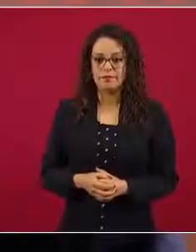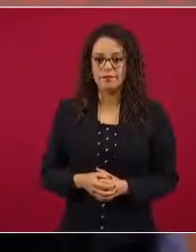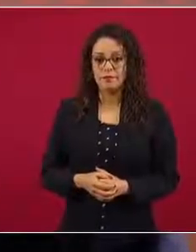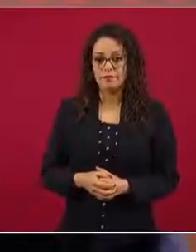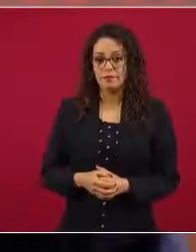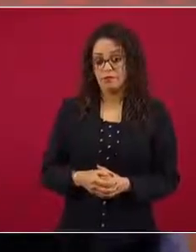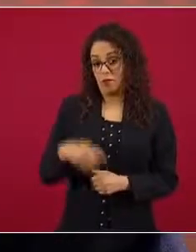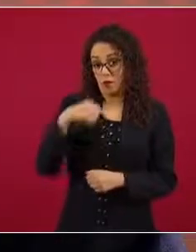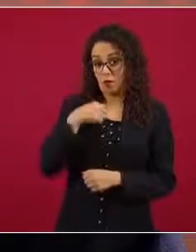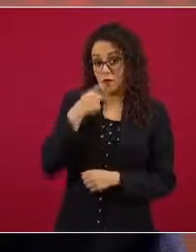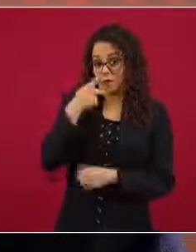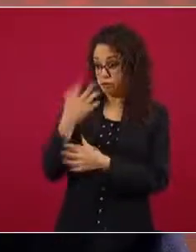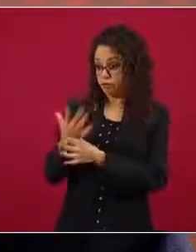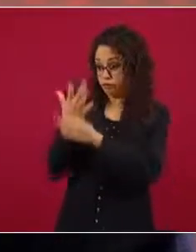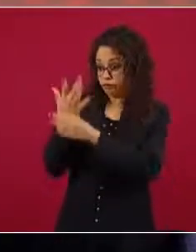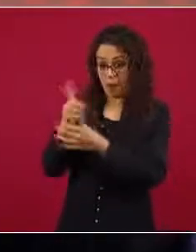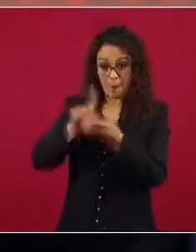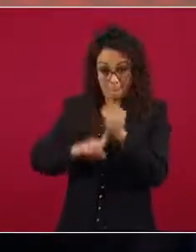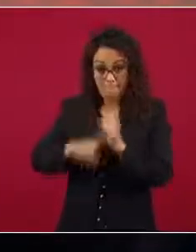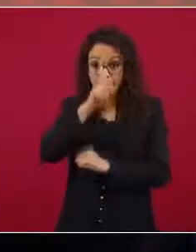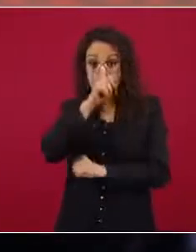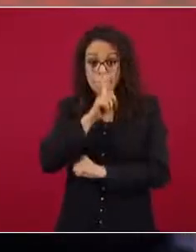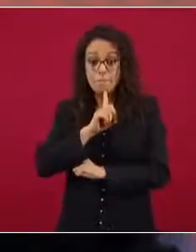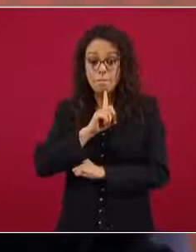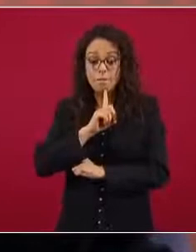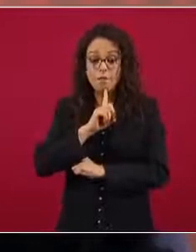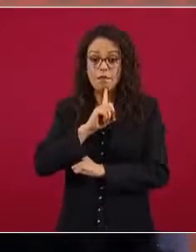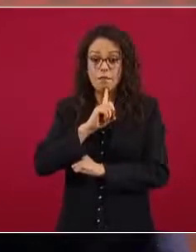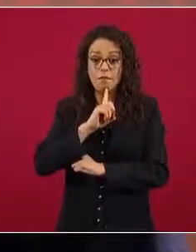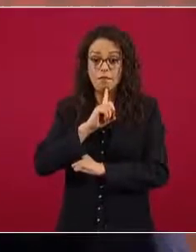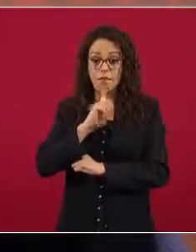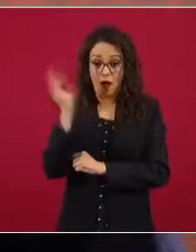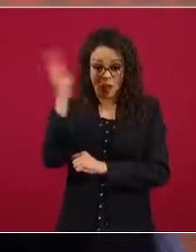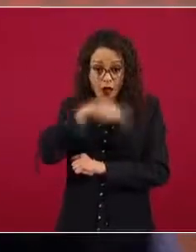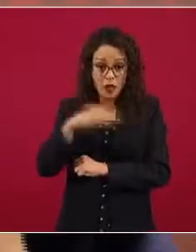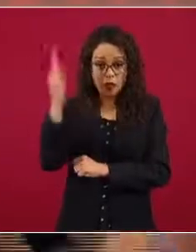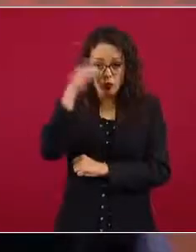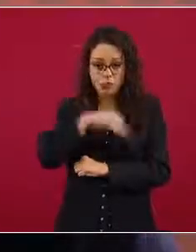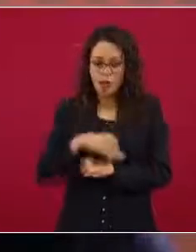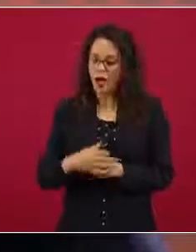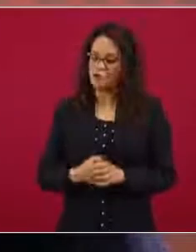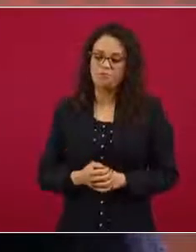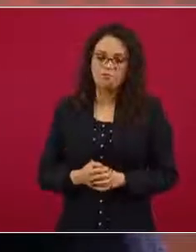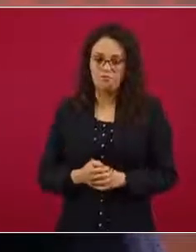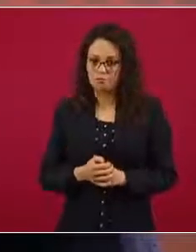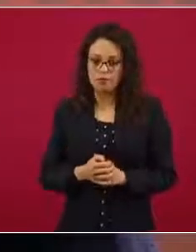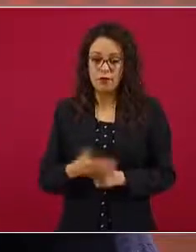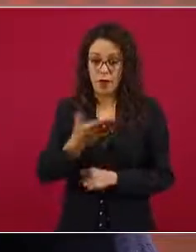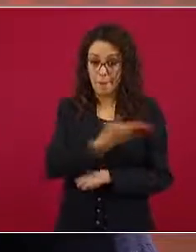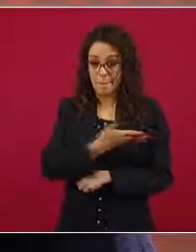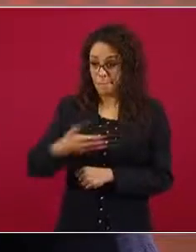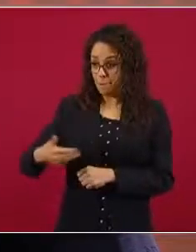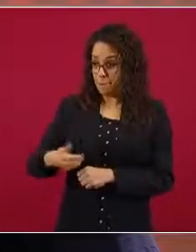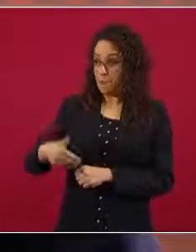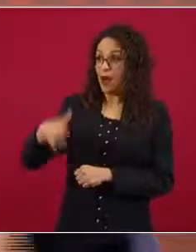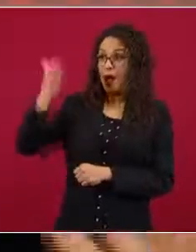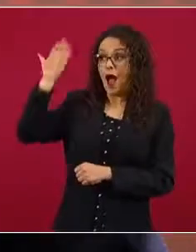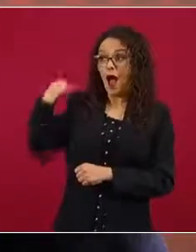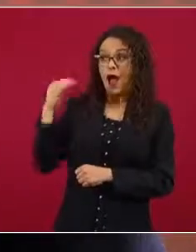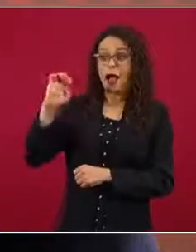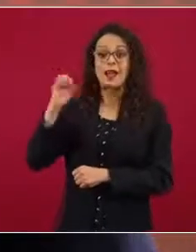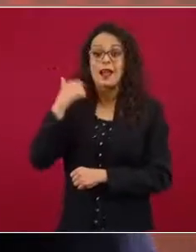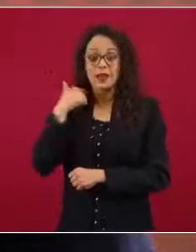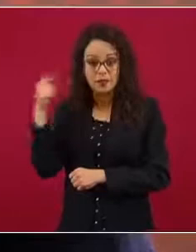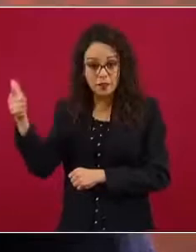levantando falsos, hasta el presidente de ese entonces lo ha declarado, es